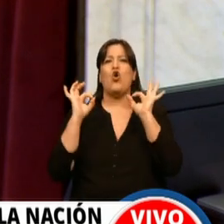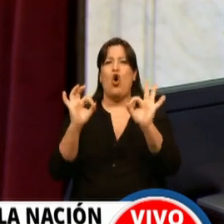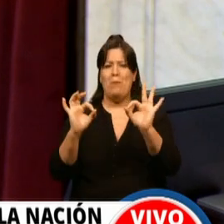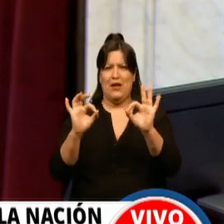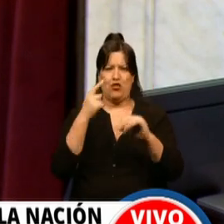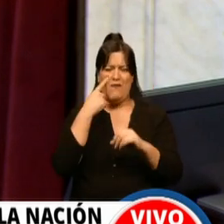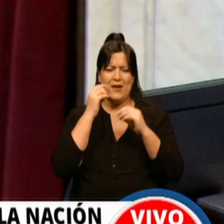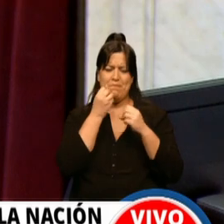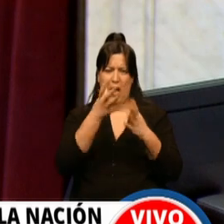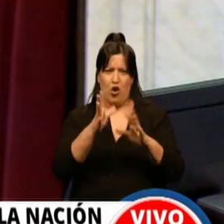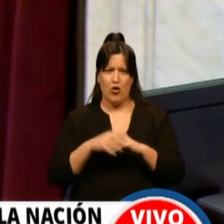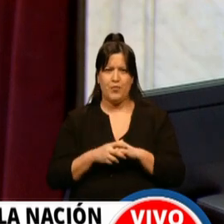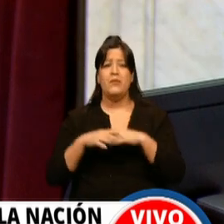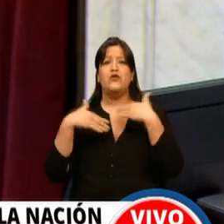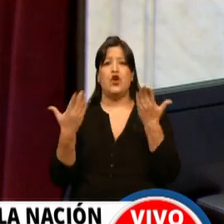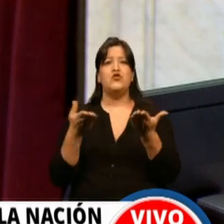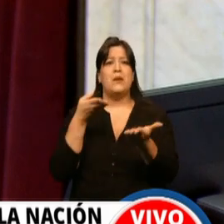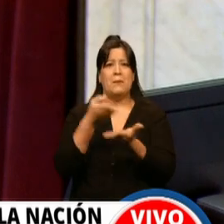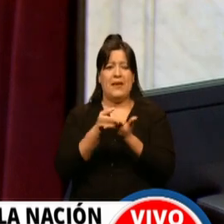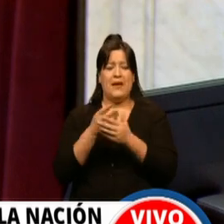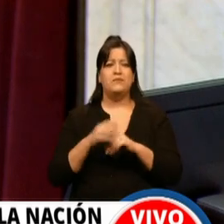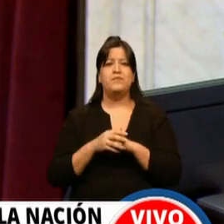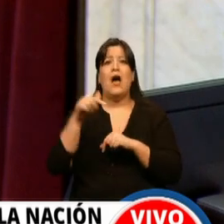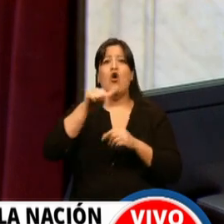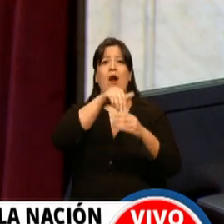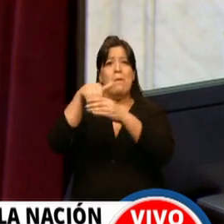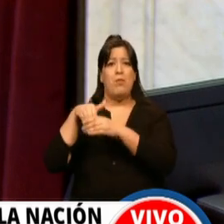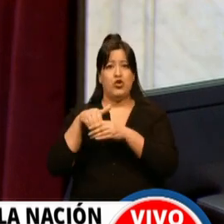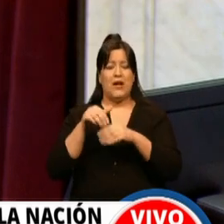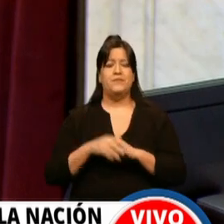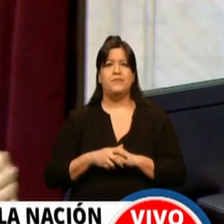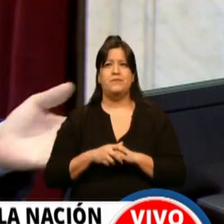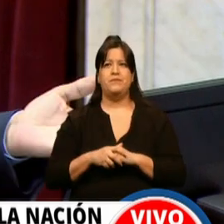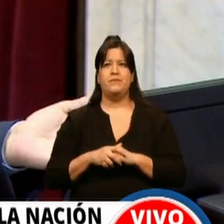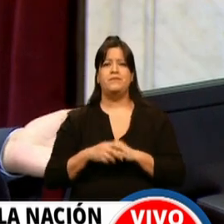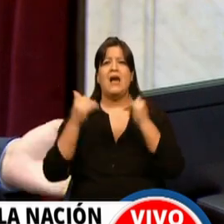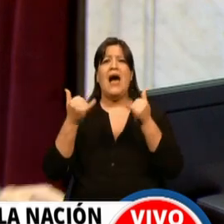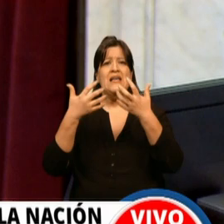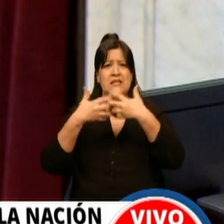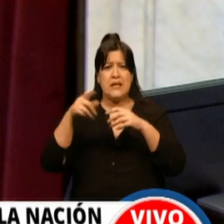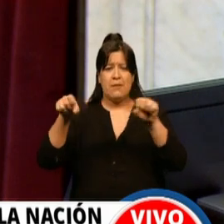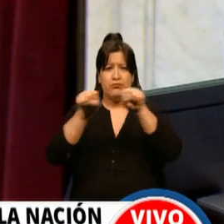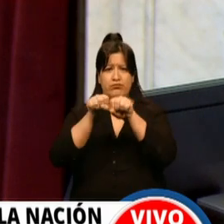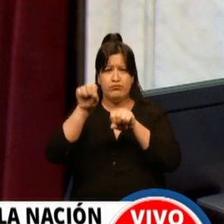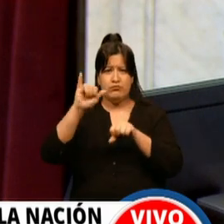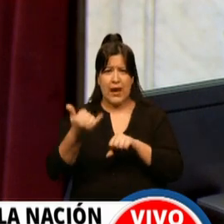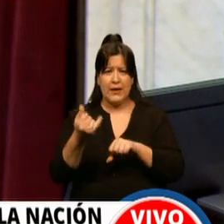por lo tanto se va a votar y tenemos el sistema